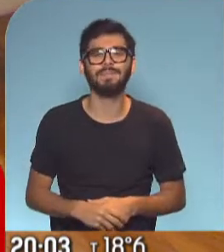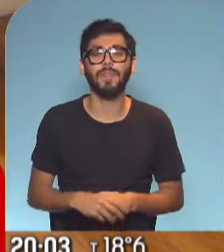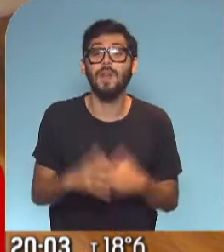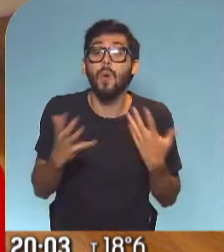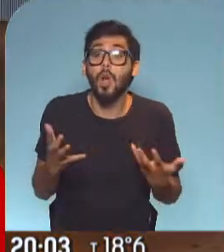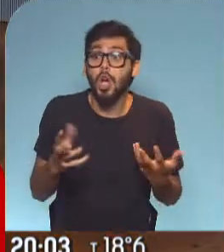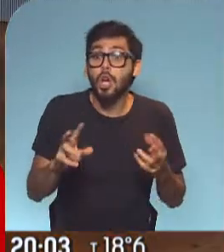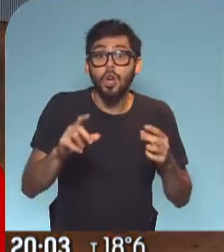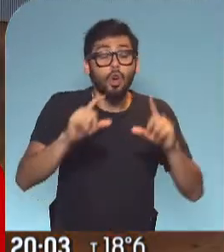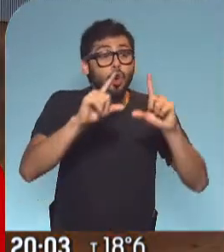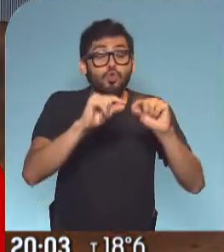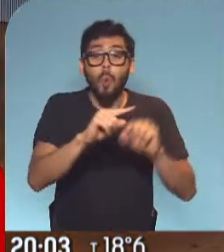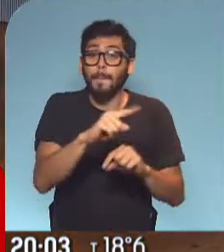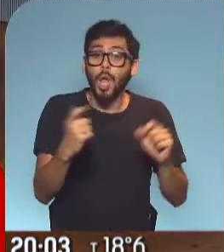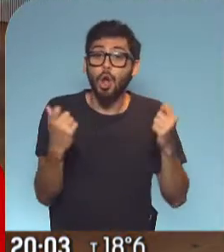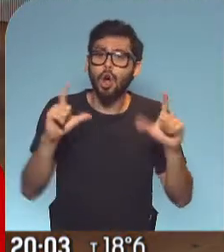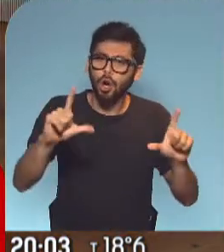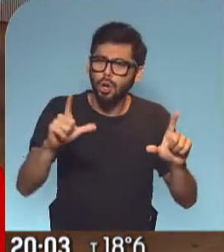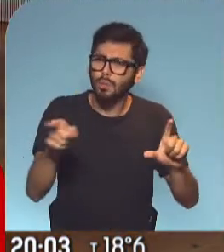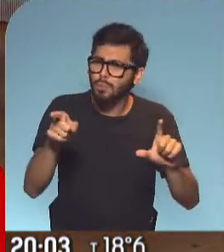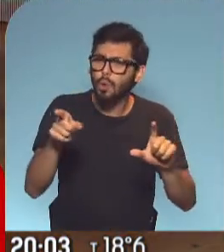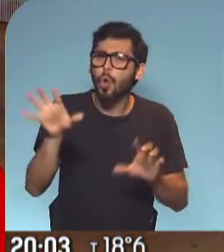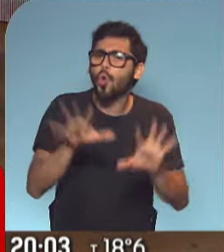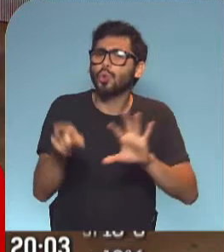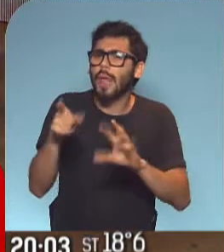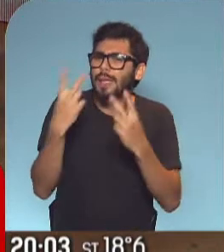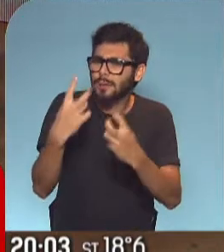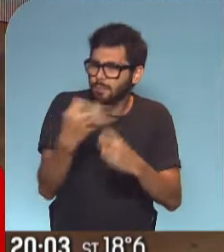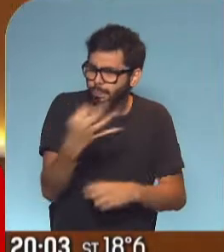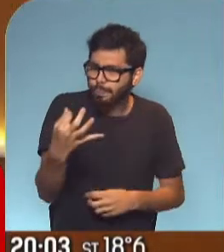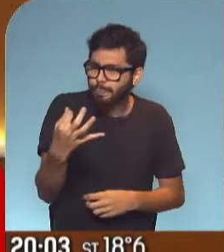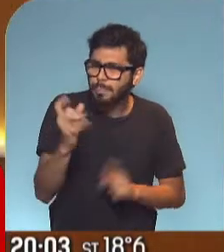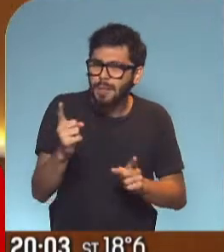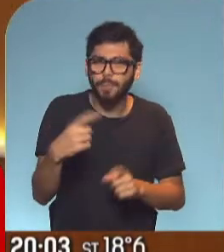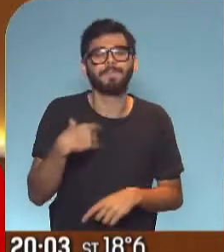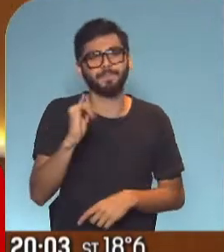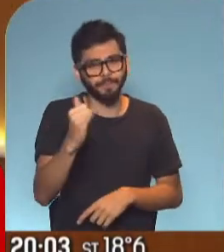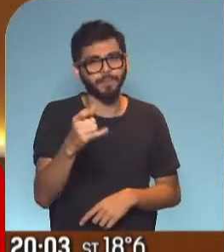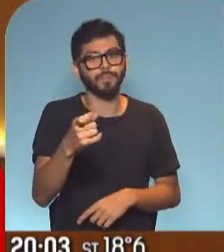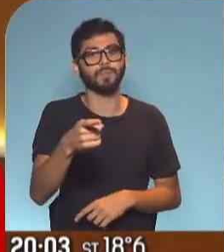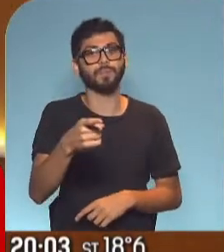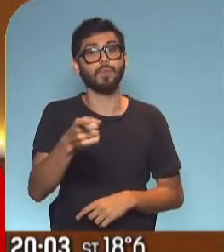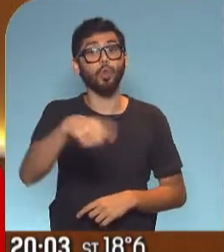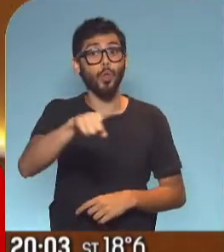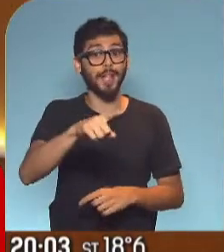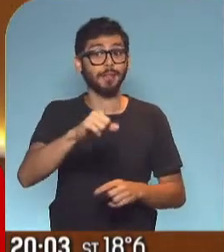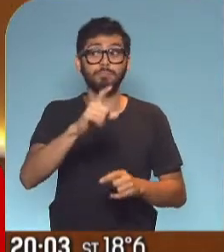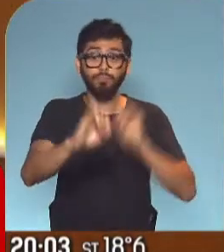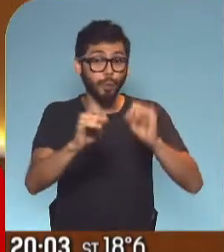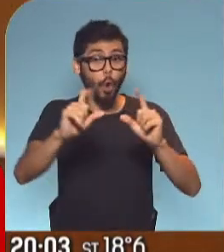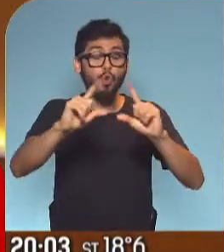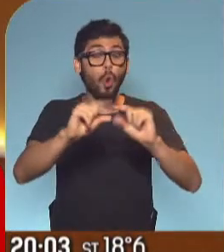decir sobre esto? Estos números que estamos viendo en pantalla coinciden con los números que tienen ustedes. Sí, efectivamente, los números que ustedes estaban acá nombrando son los